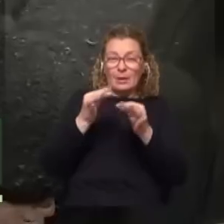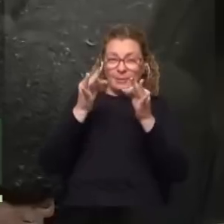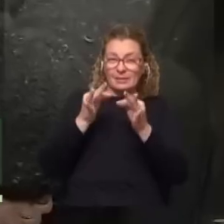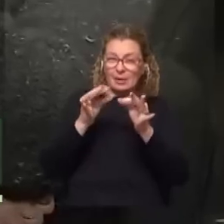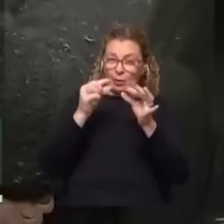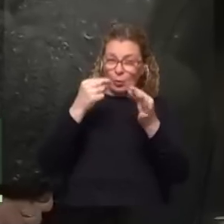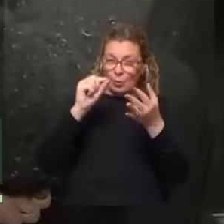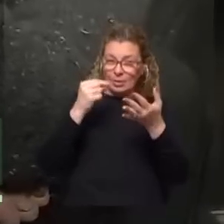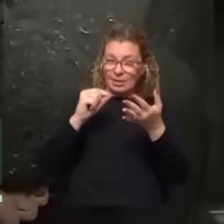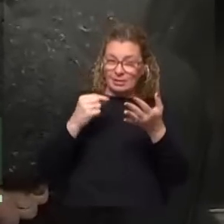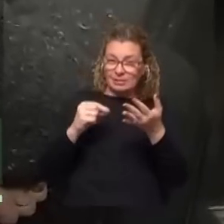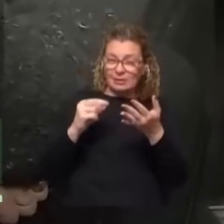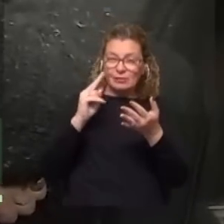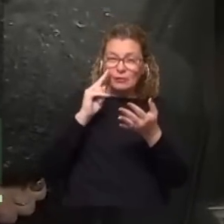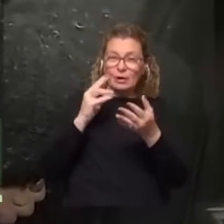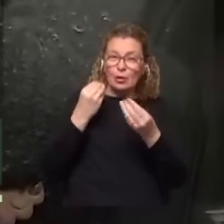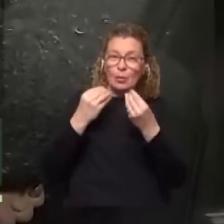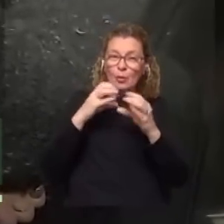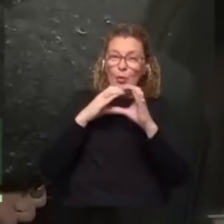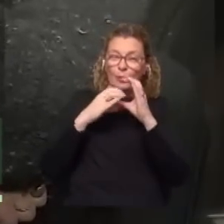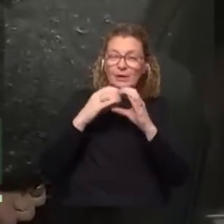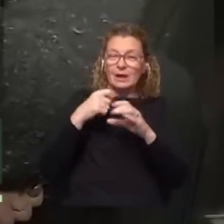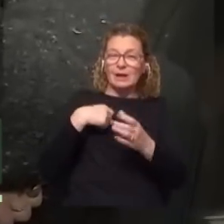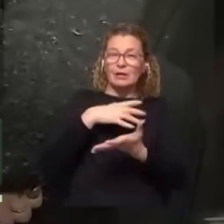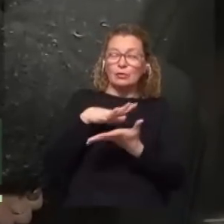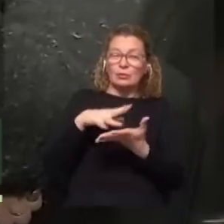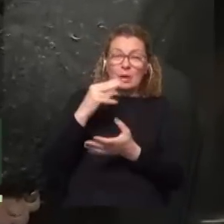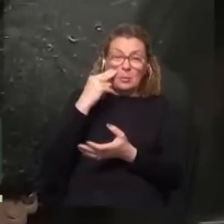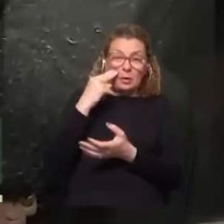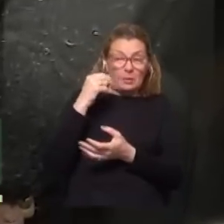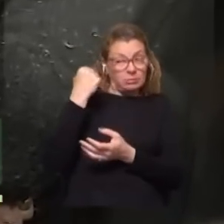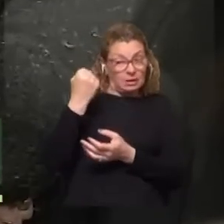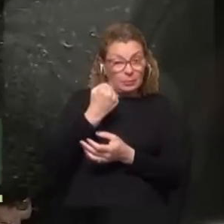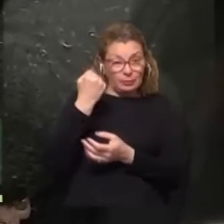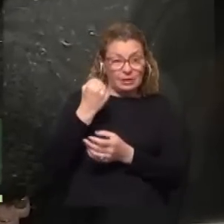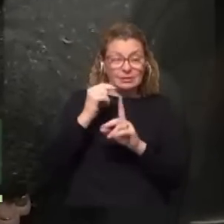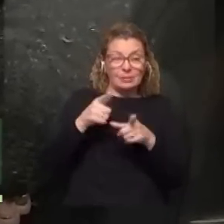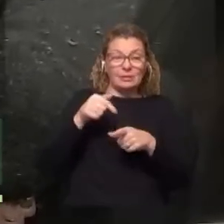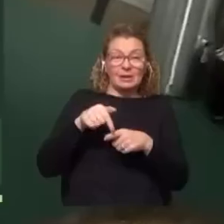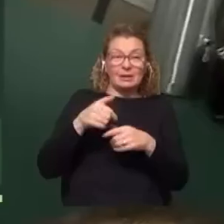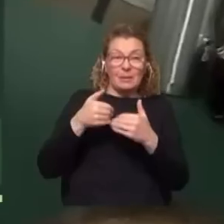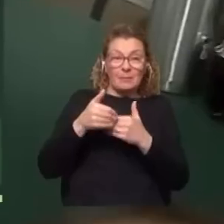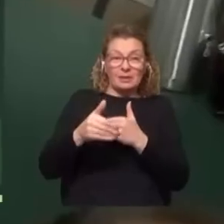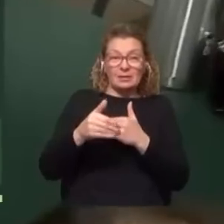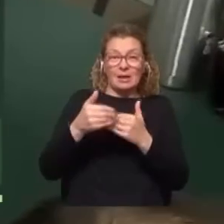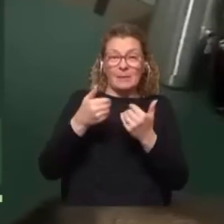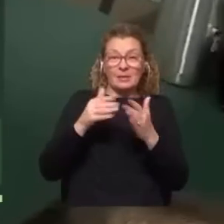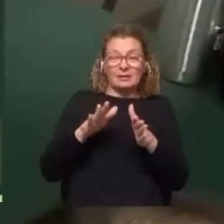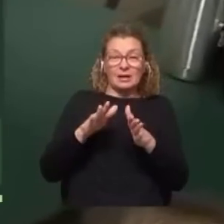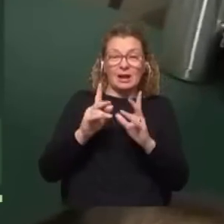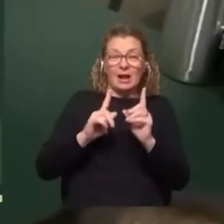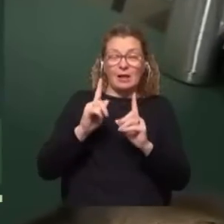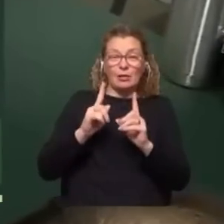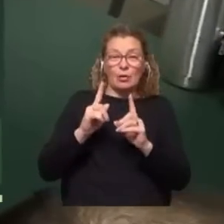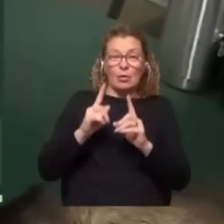detenimiento en los detalles y en ver cómo se comunica la sociedad la gravedad del problema Y a partir de ahí también empezar a generar algún tipo